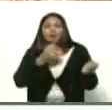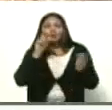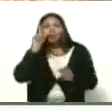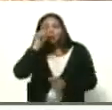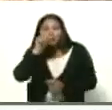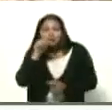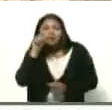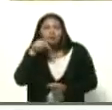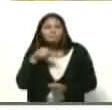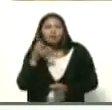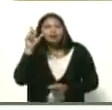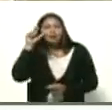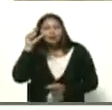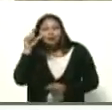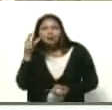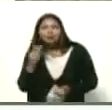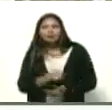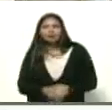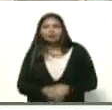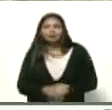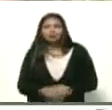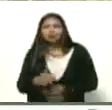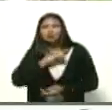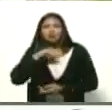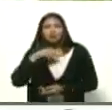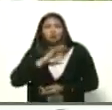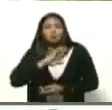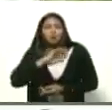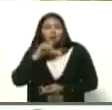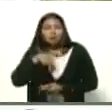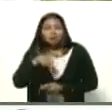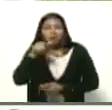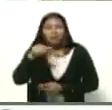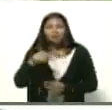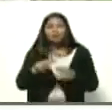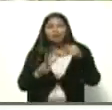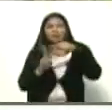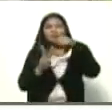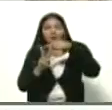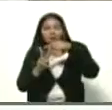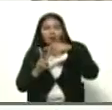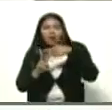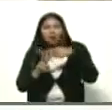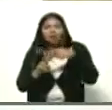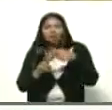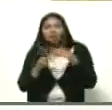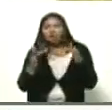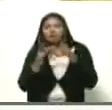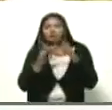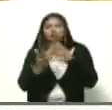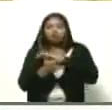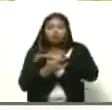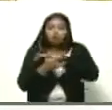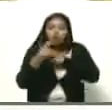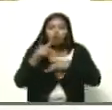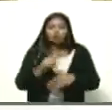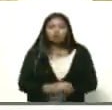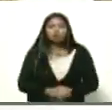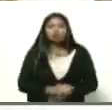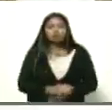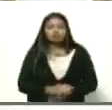Instagram @MagabyRG. La cuenta de nuestro canal, @BTVcanal8, de nuestro programa, @360 en directo, mi cuenta